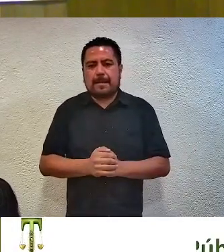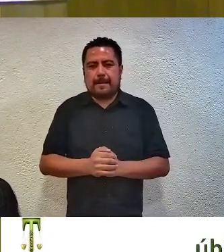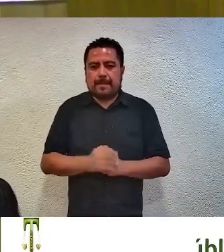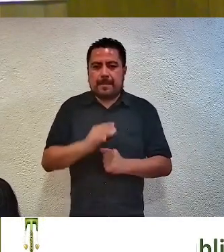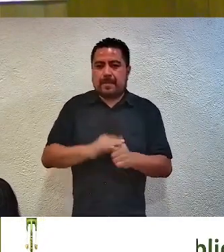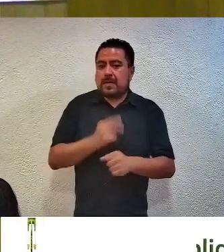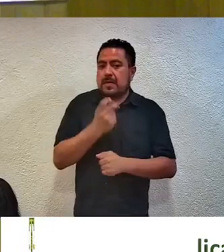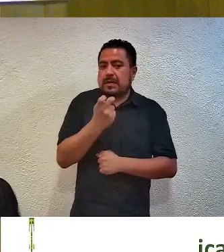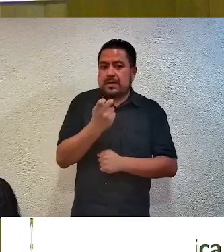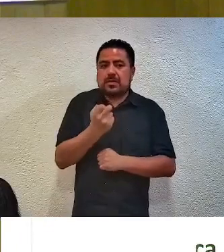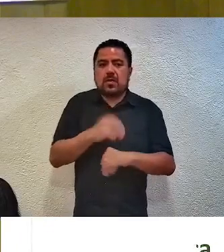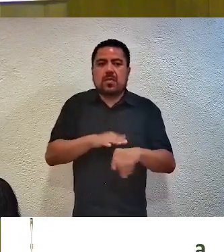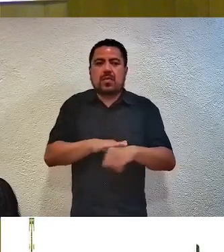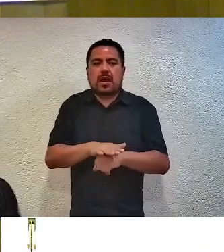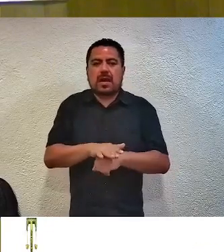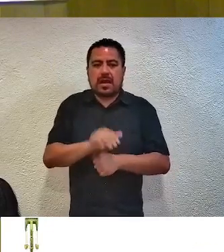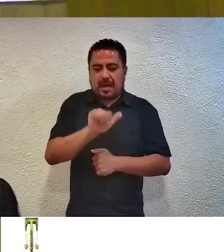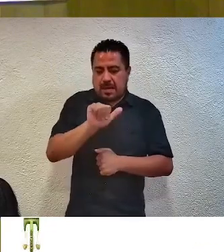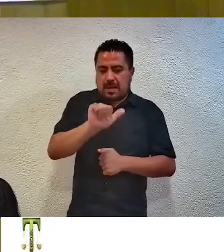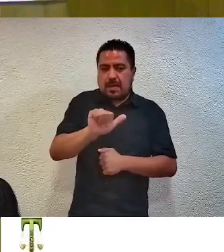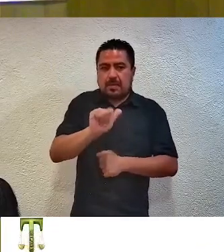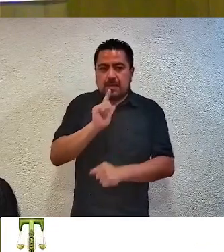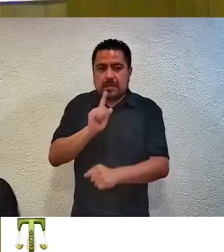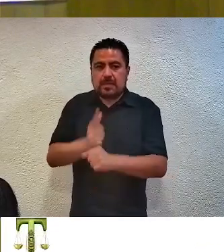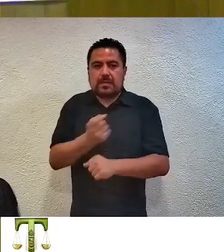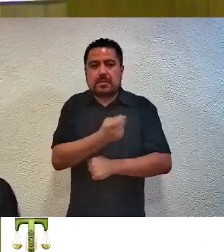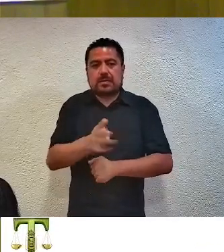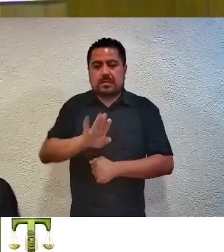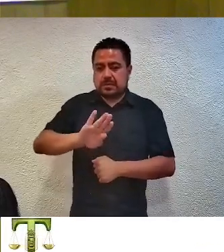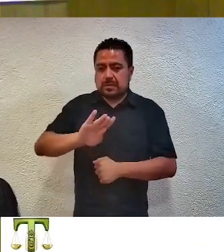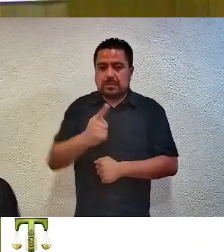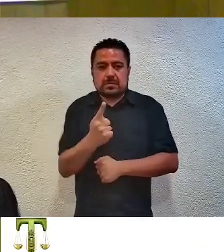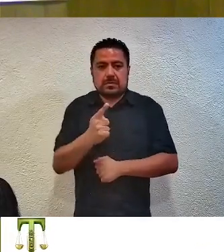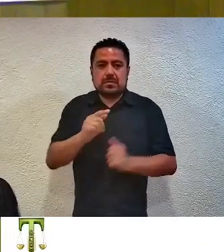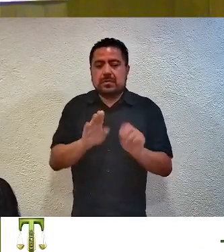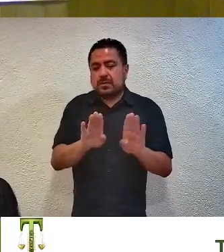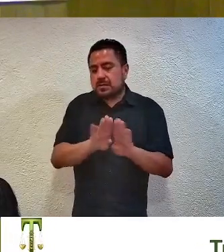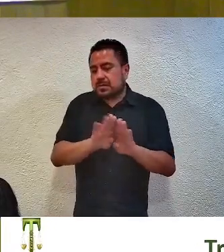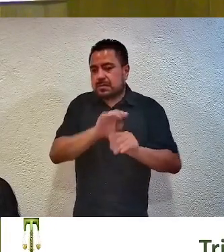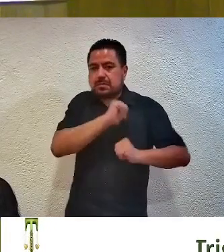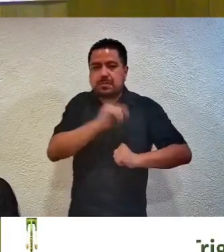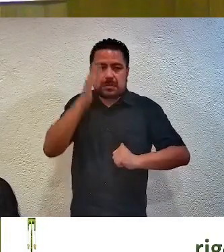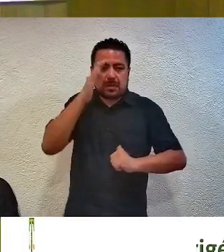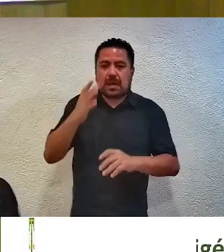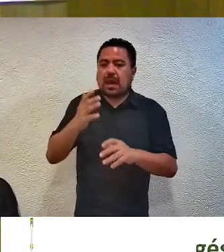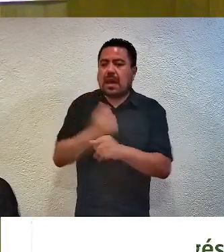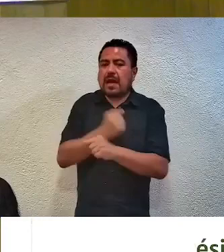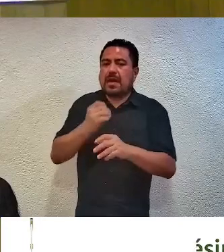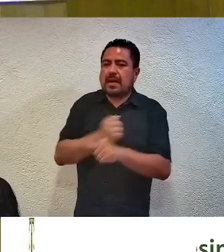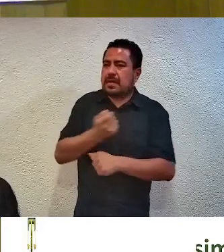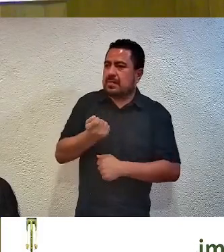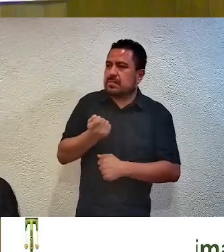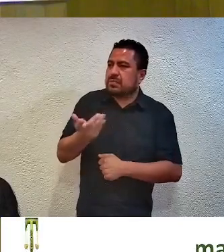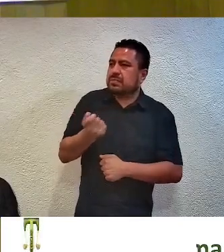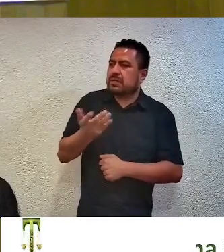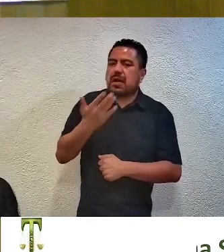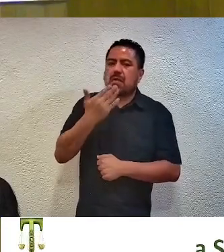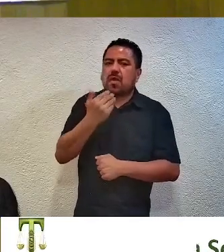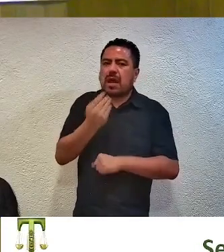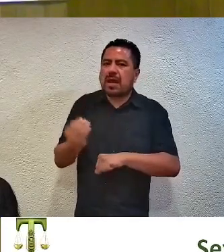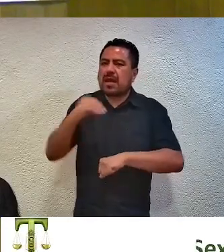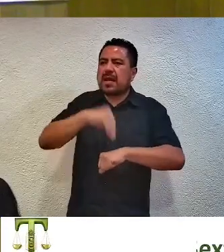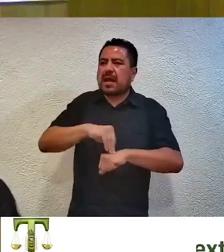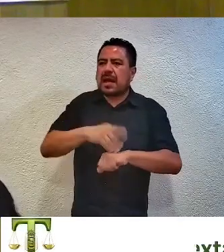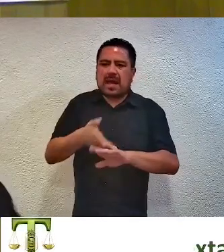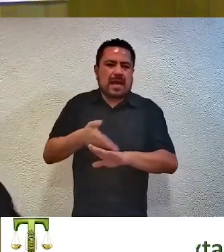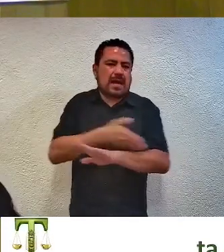Ello porque en el apartado A identificó a 91 de ellas como aquellas que contenían algún apodo o sobrenombre y que no constituían de manera